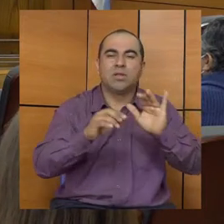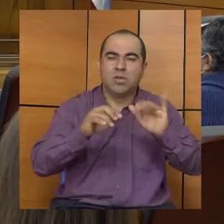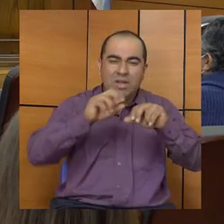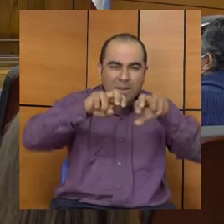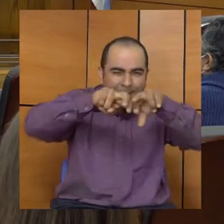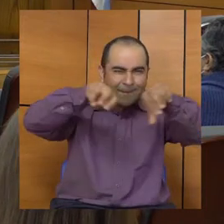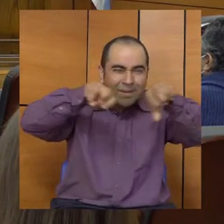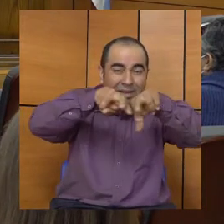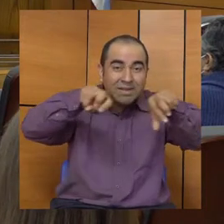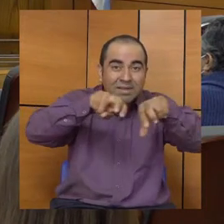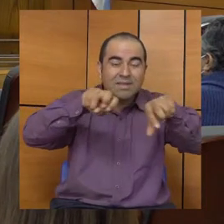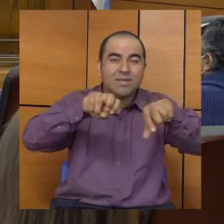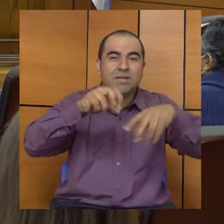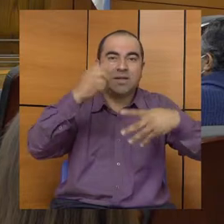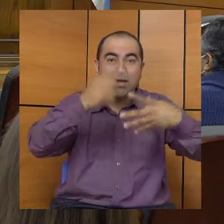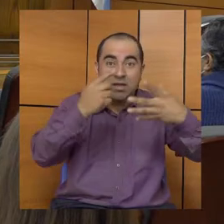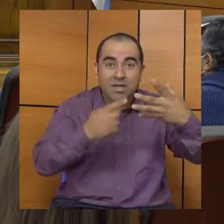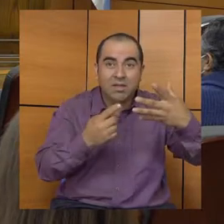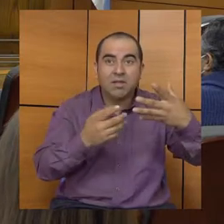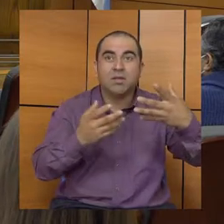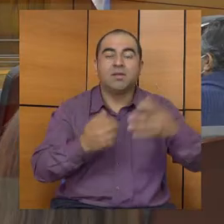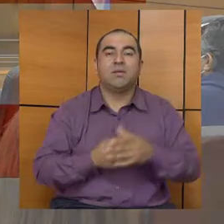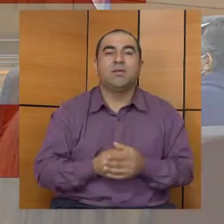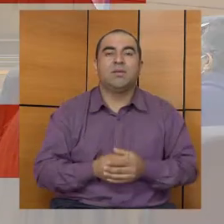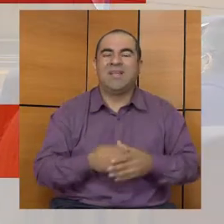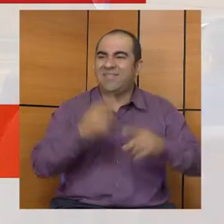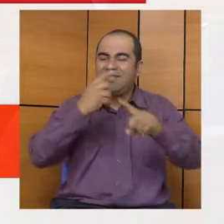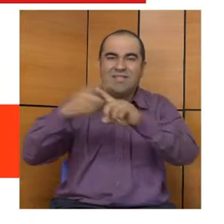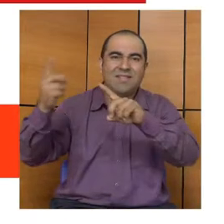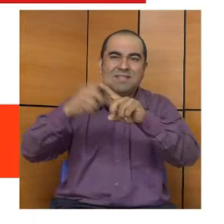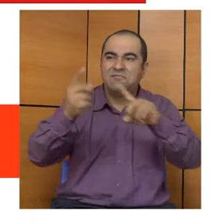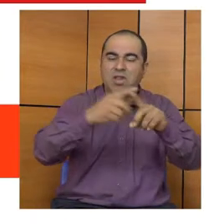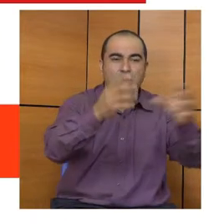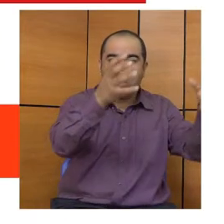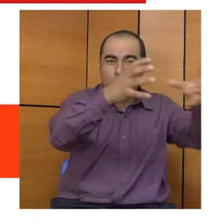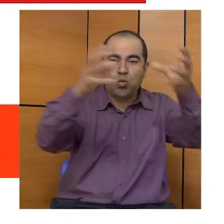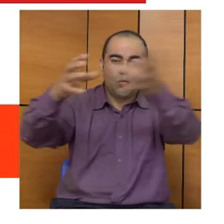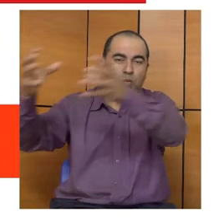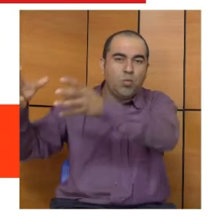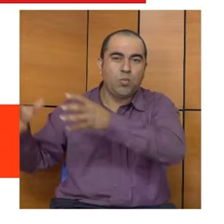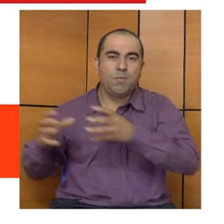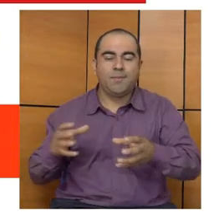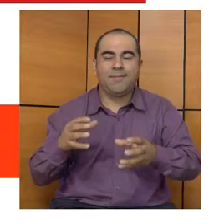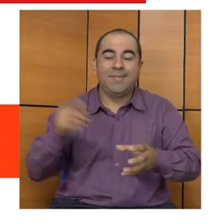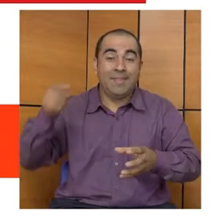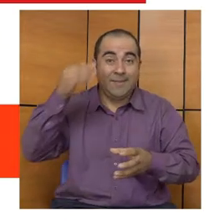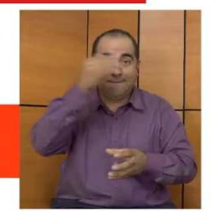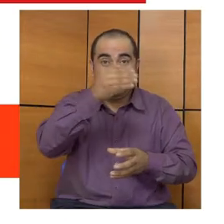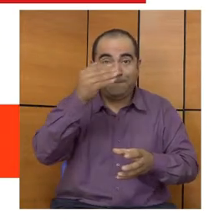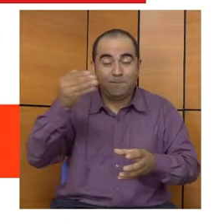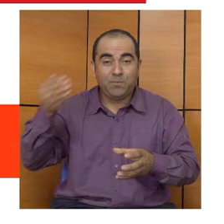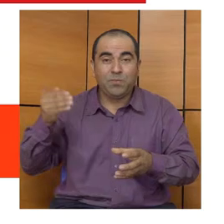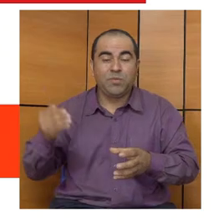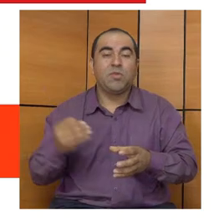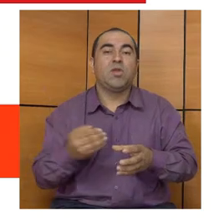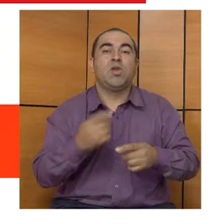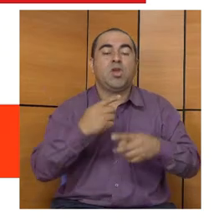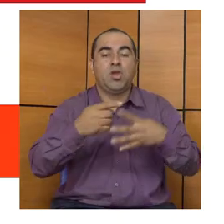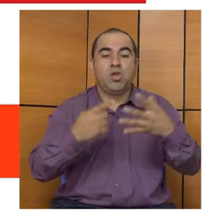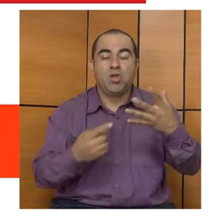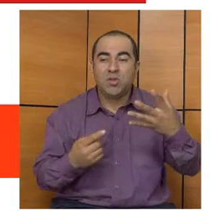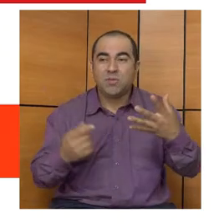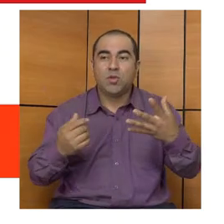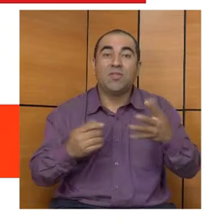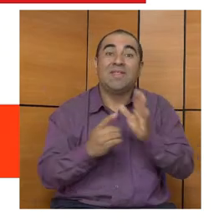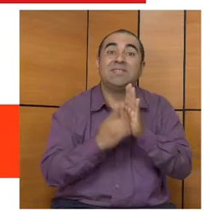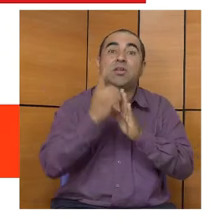¿no? Tres proyectos de investigación con diferentes equipos que han ido, dos que se han desarrollado